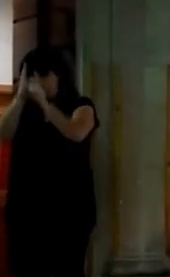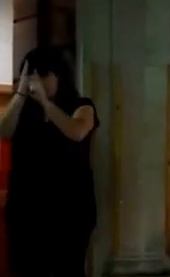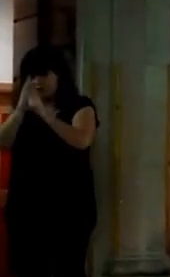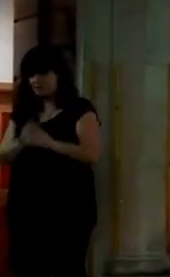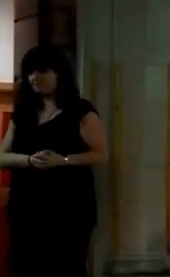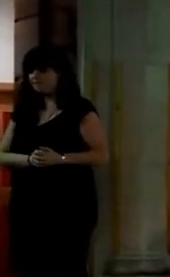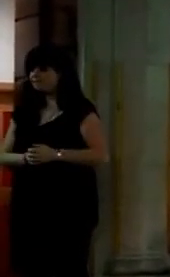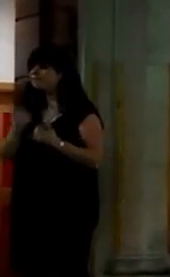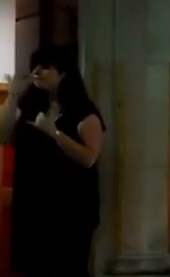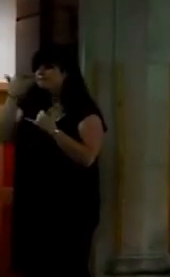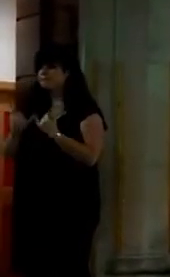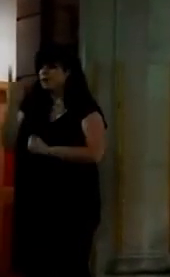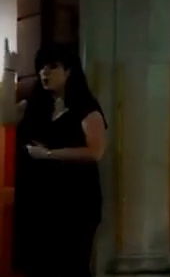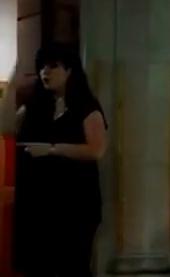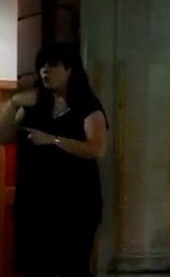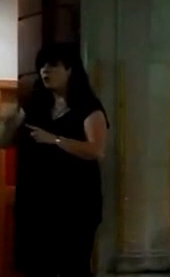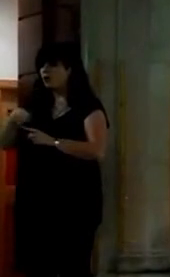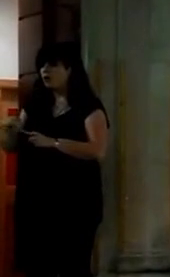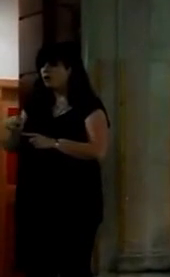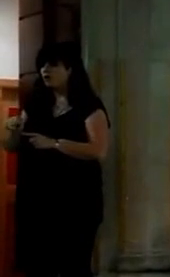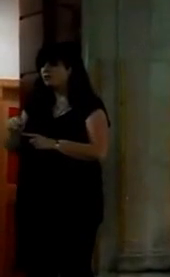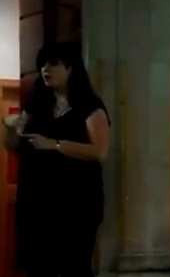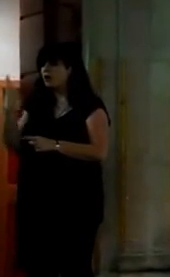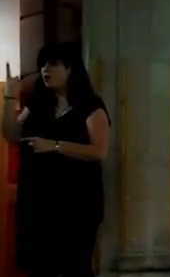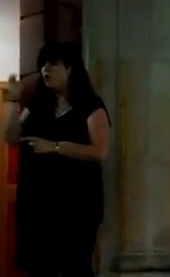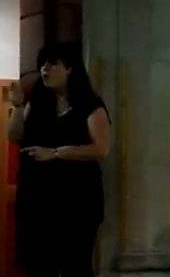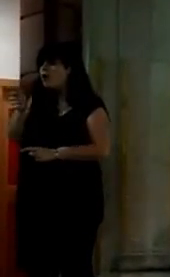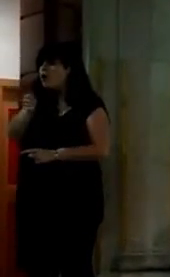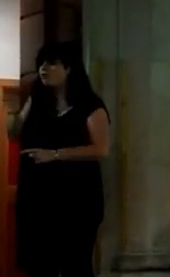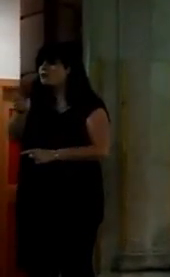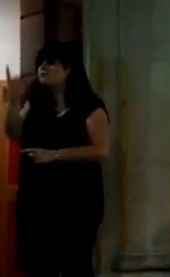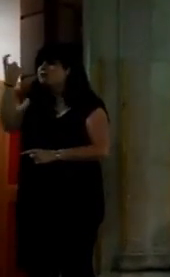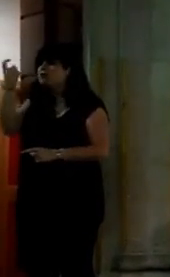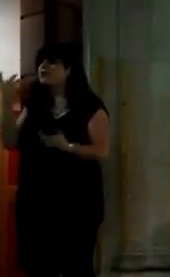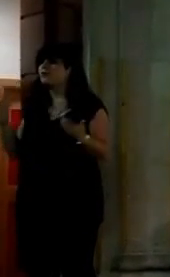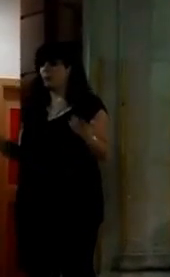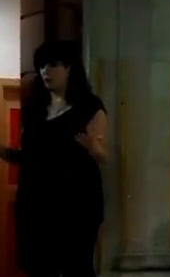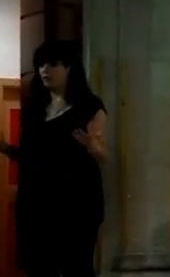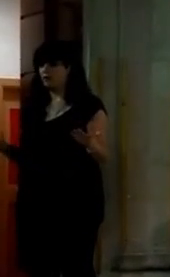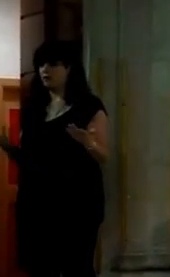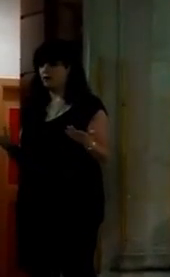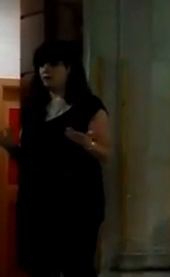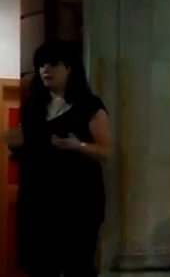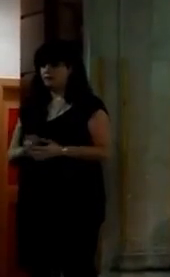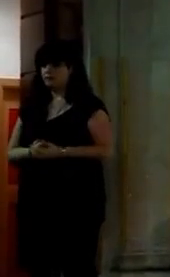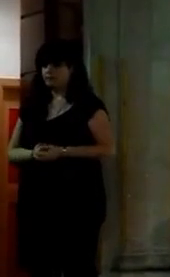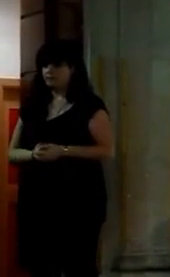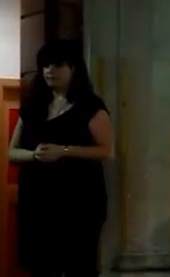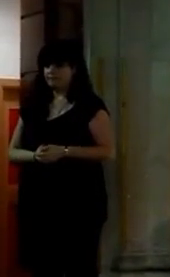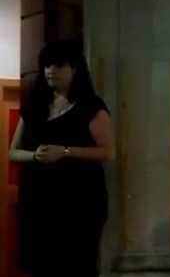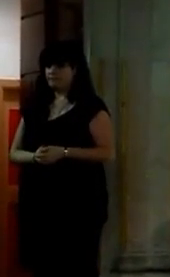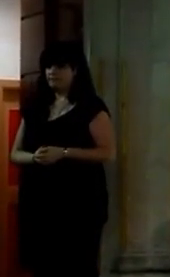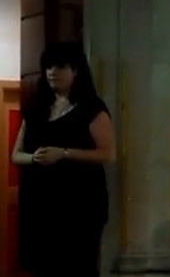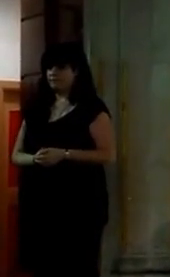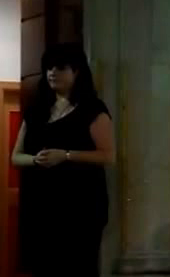Lle faltou, sabes que lle faltou, que televisión lle faltou ao señor Rajoy?